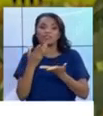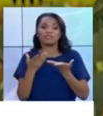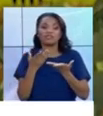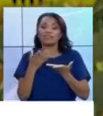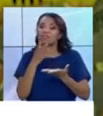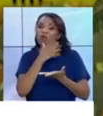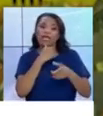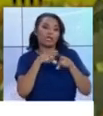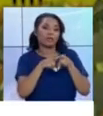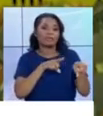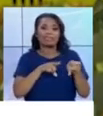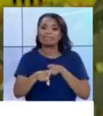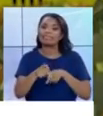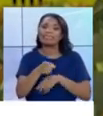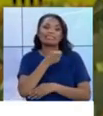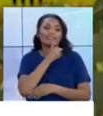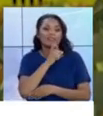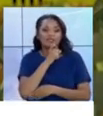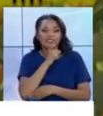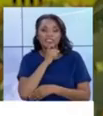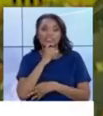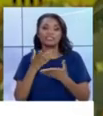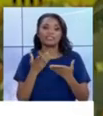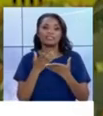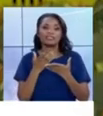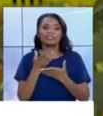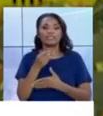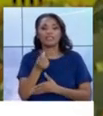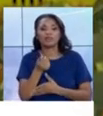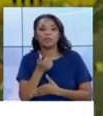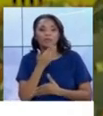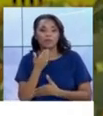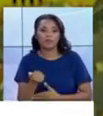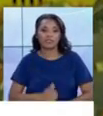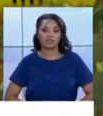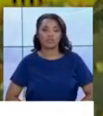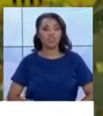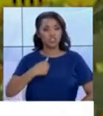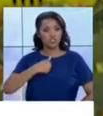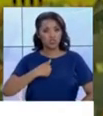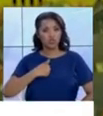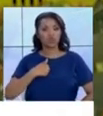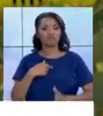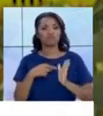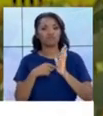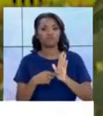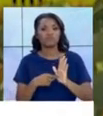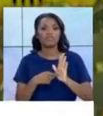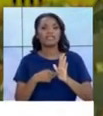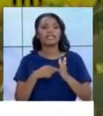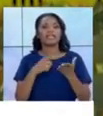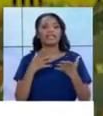competitivos por eso es difícil avanzar y vender a los precios que pueden vender Yo propongo que nosotros tomemos las